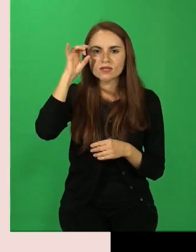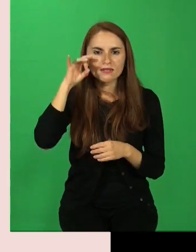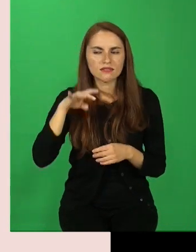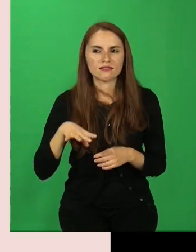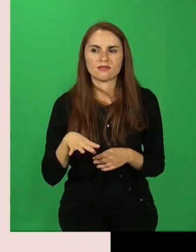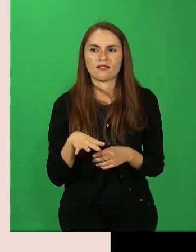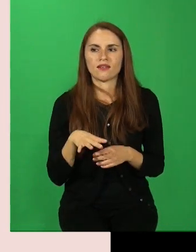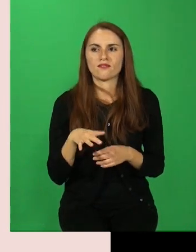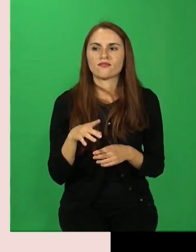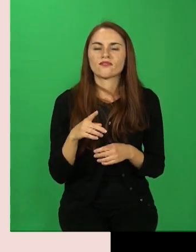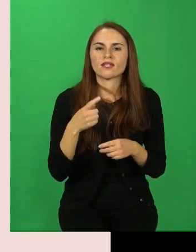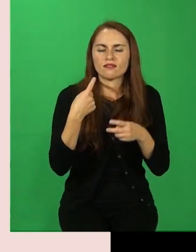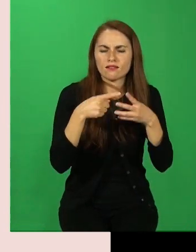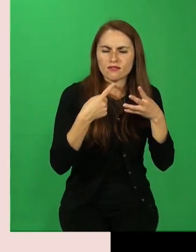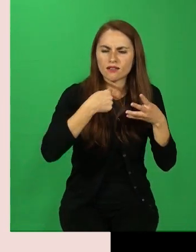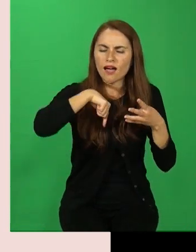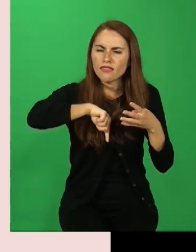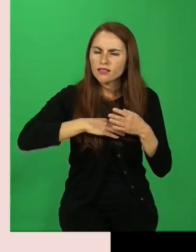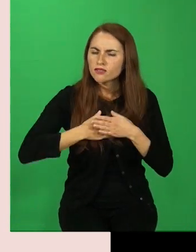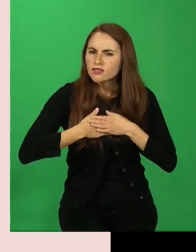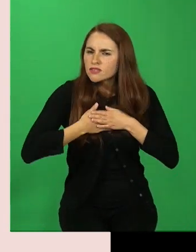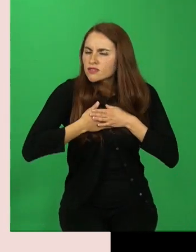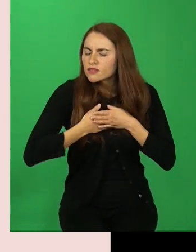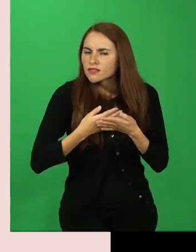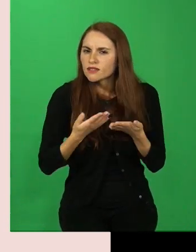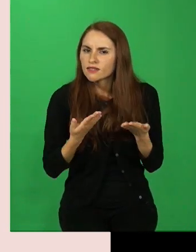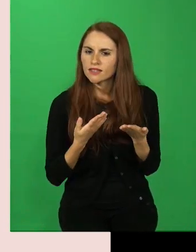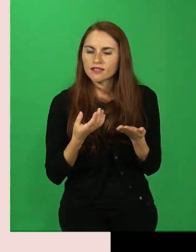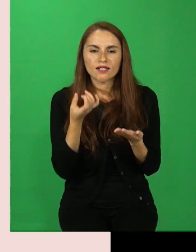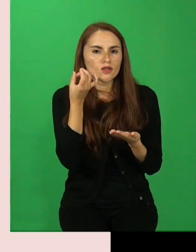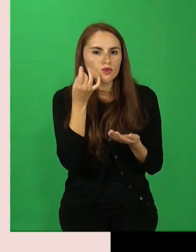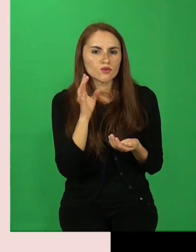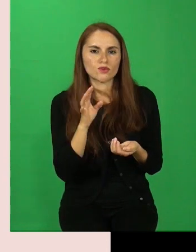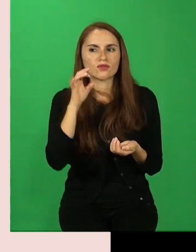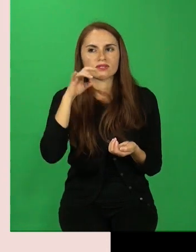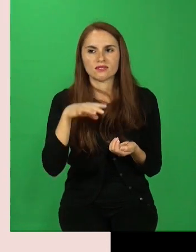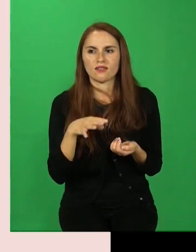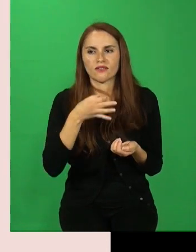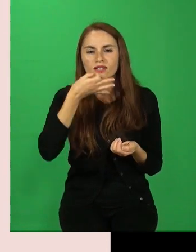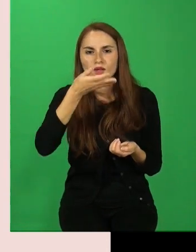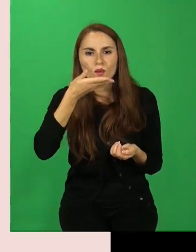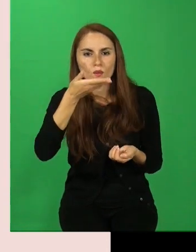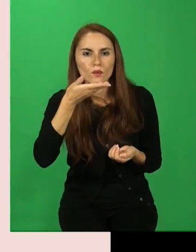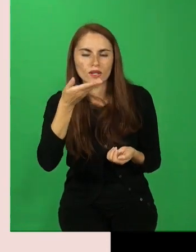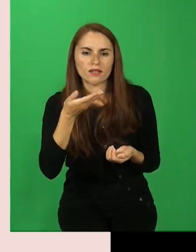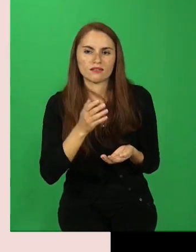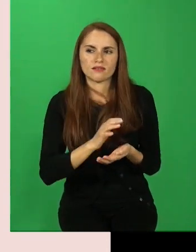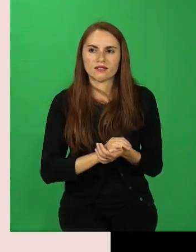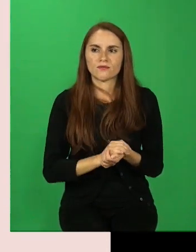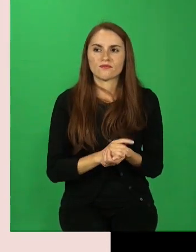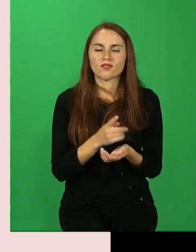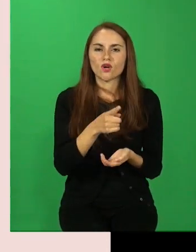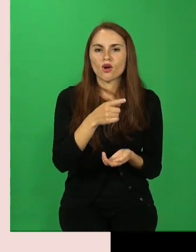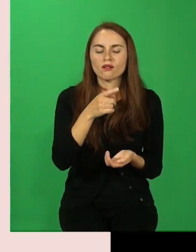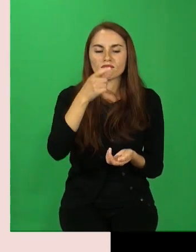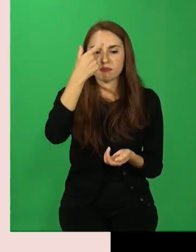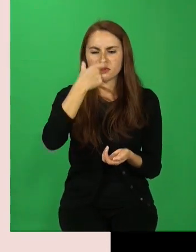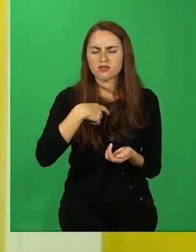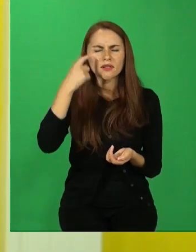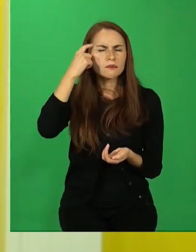a conocer la interioridad de los personajes, es el único que me puede contar lo que sienten o lo que